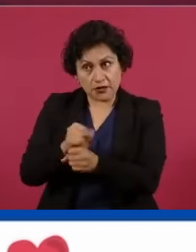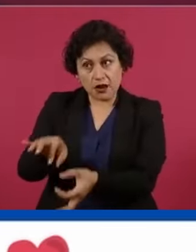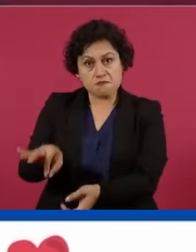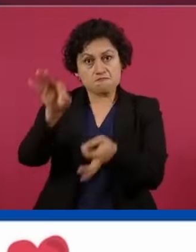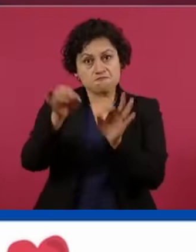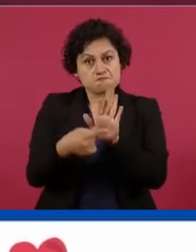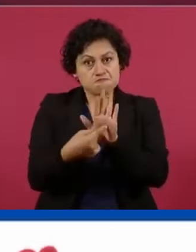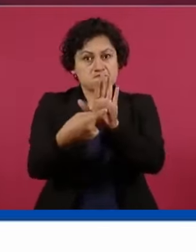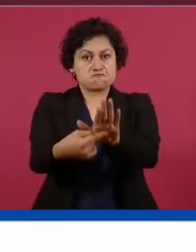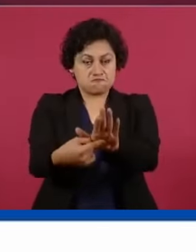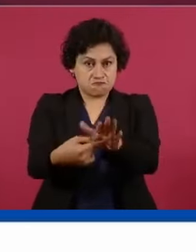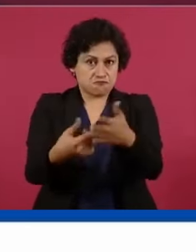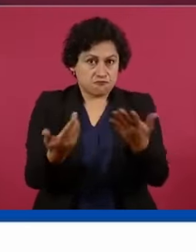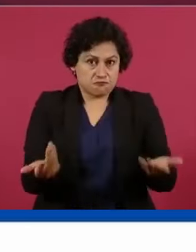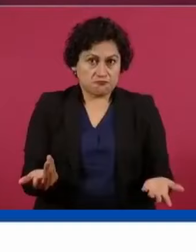en